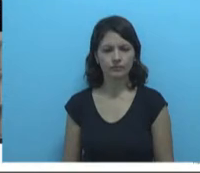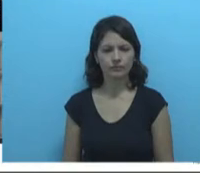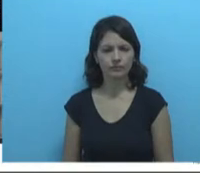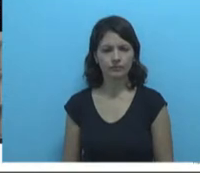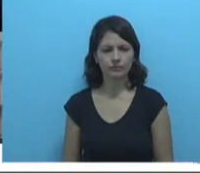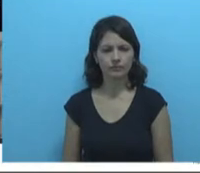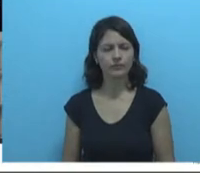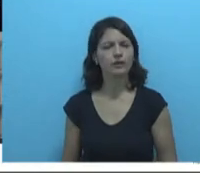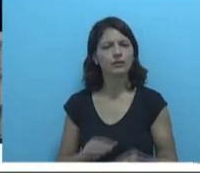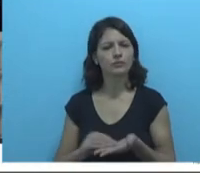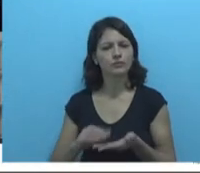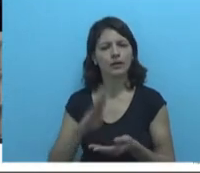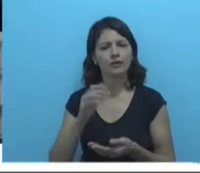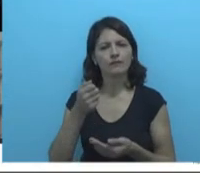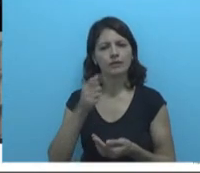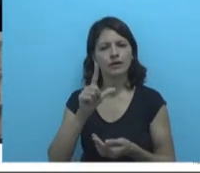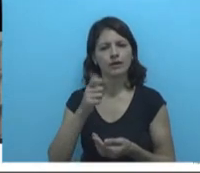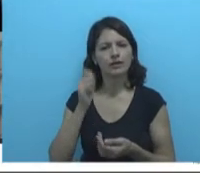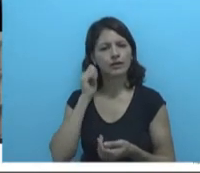Diputada Balaguer.